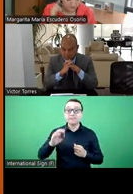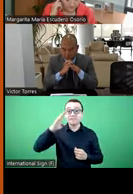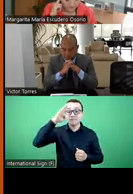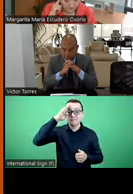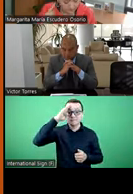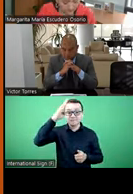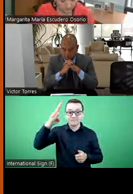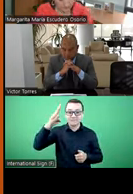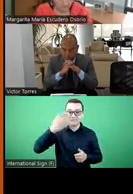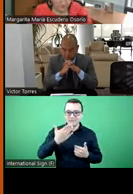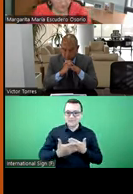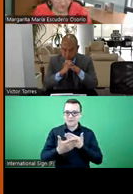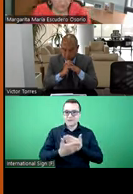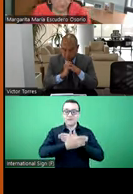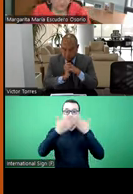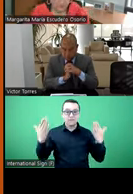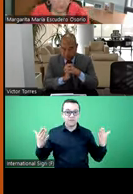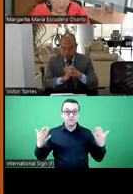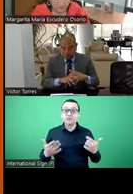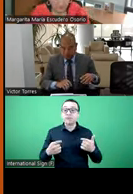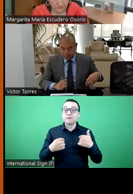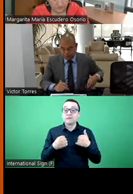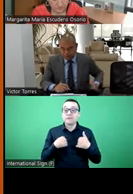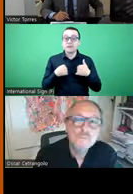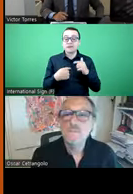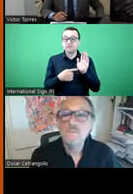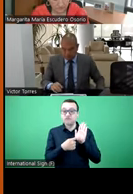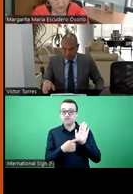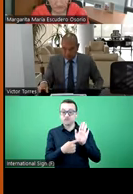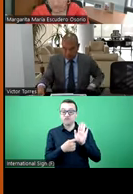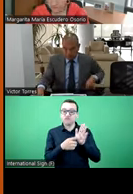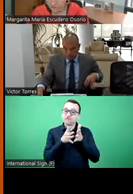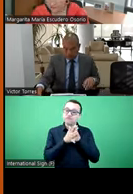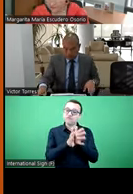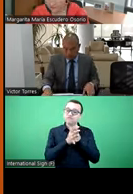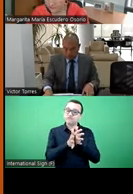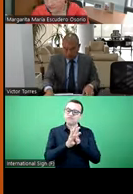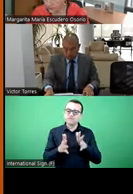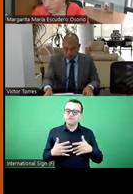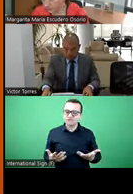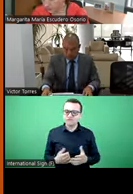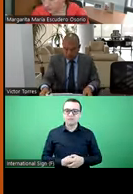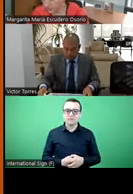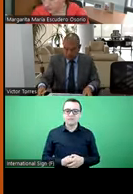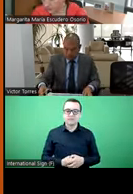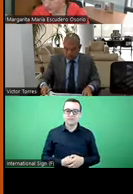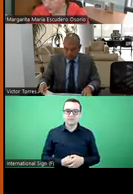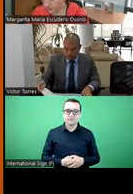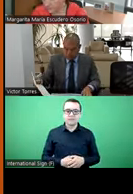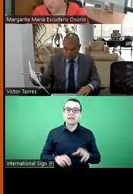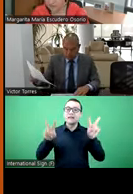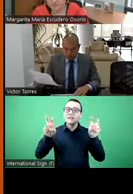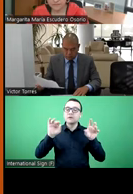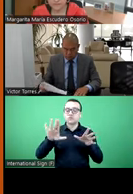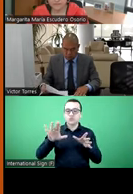La presentación que voy a hacer aborda principalmente los temas que tienen que ver con seguros privados de salud